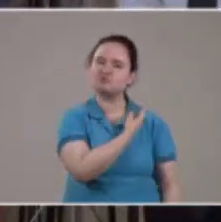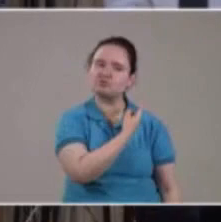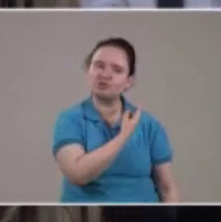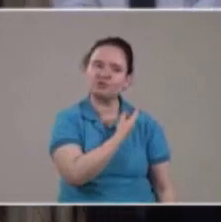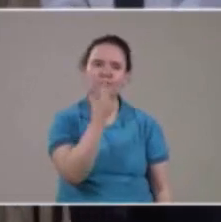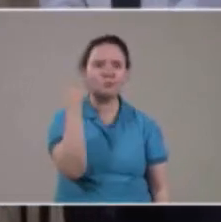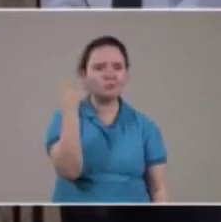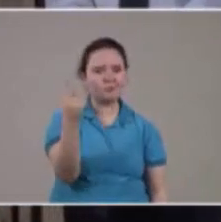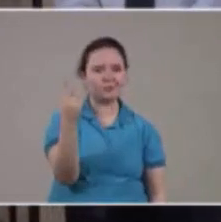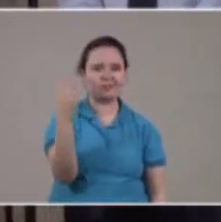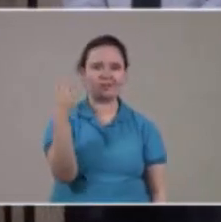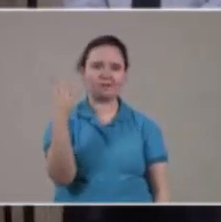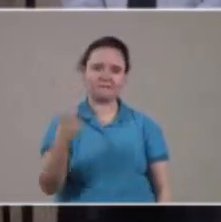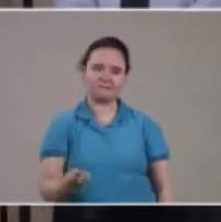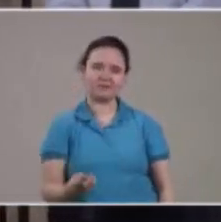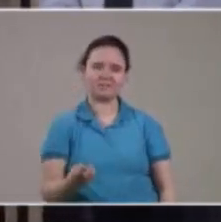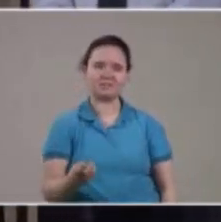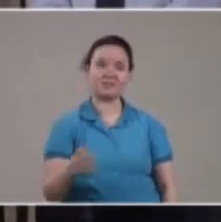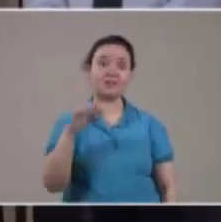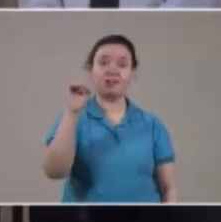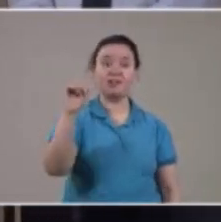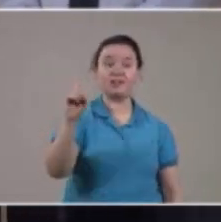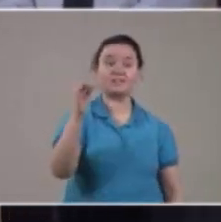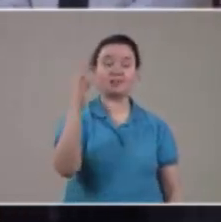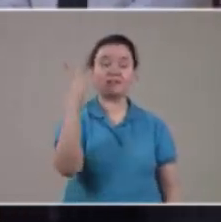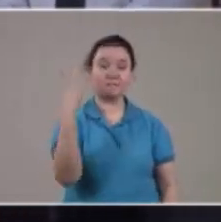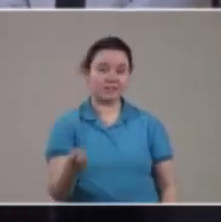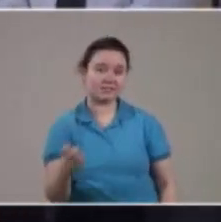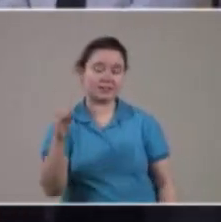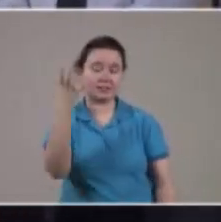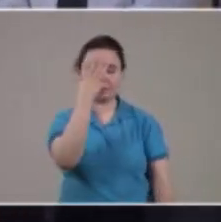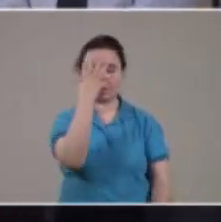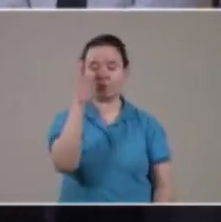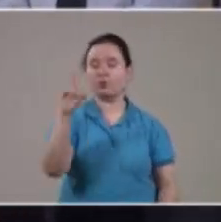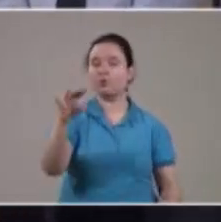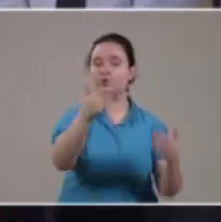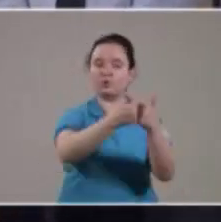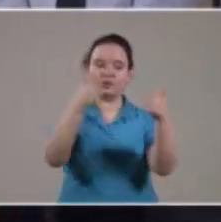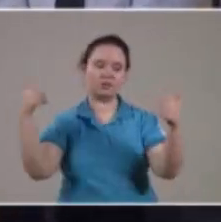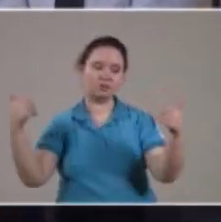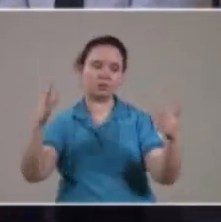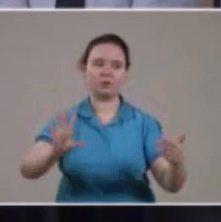pero esa excepción no le quitó la dignidad.